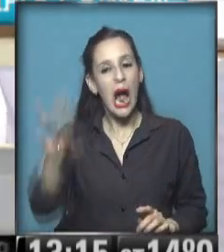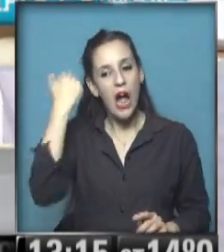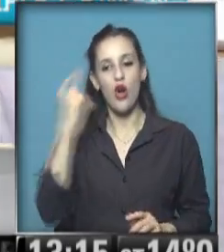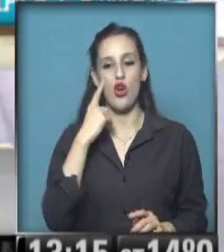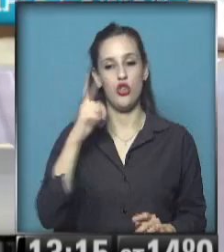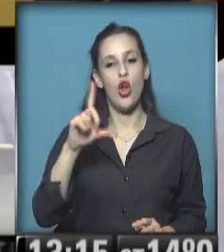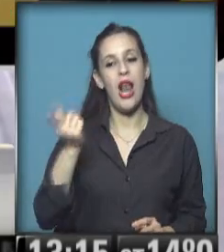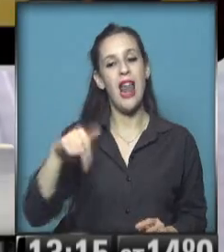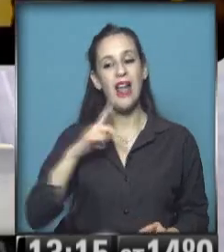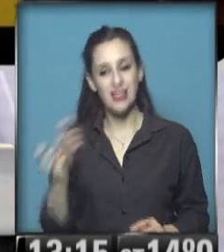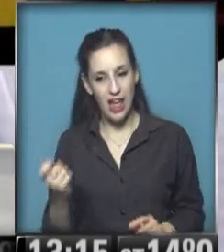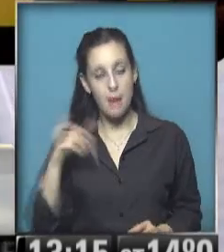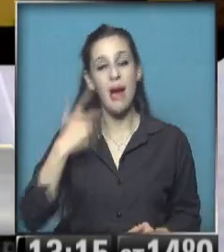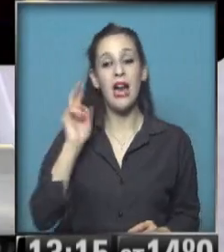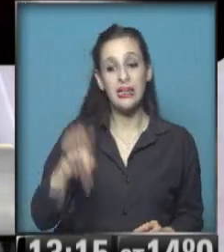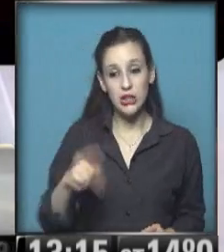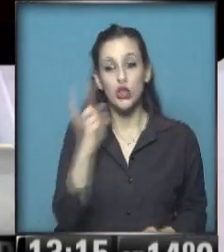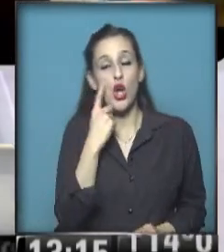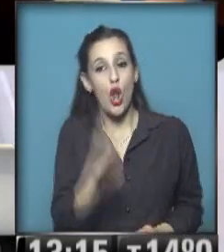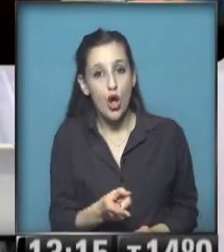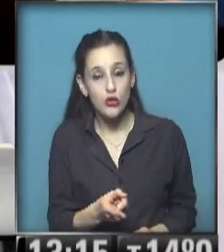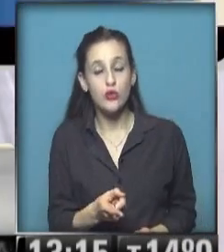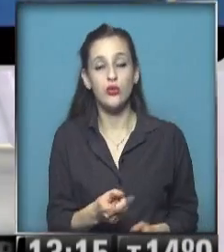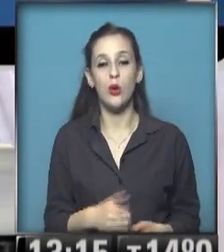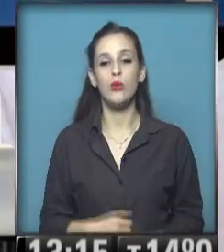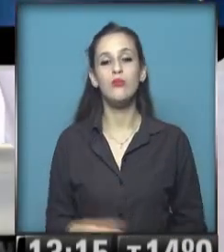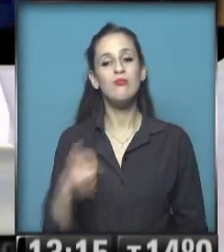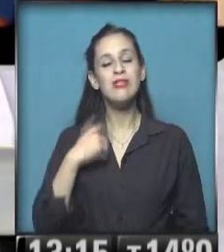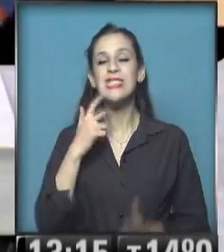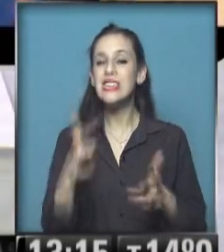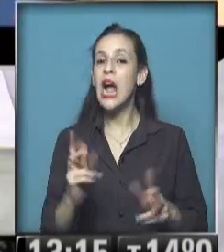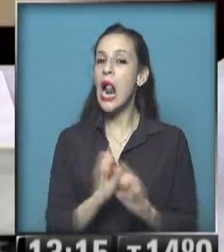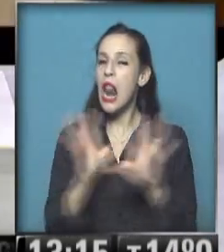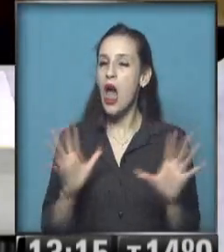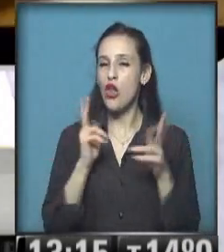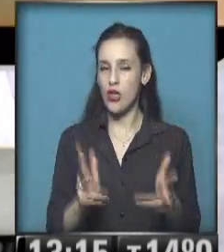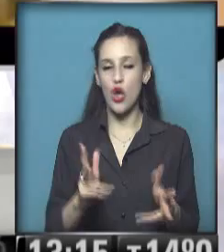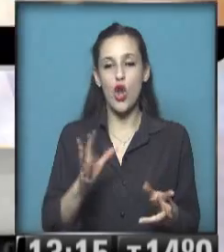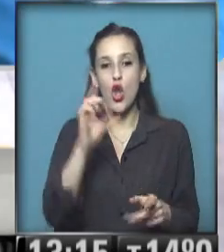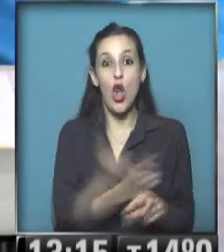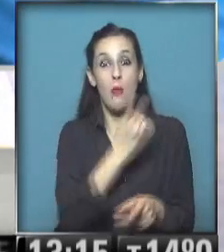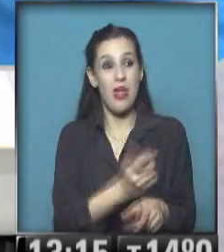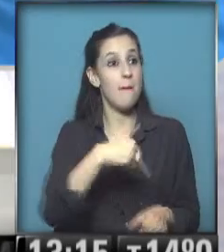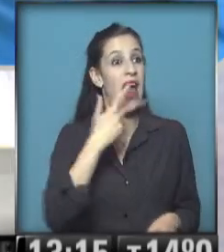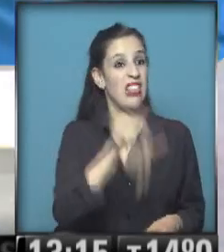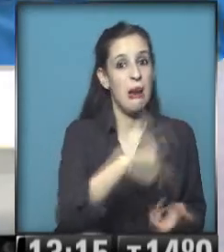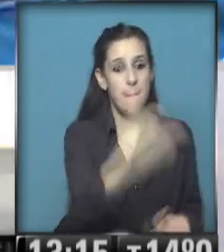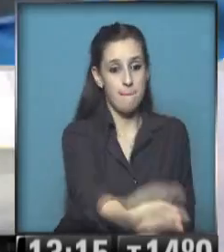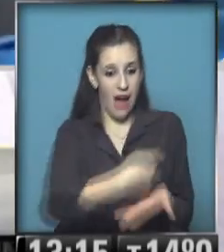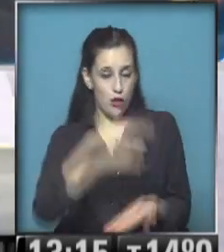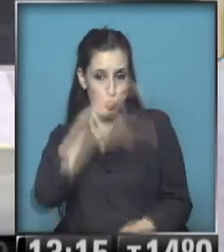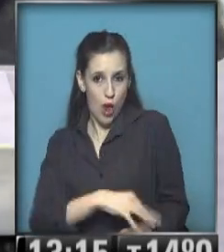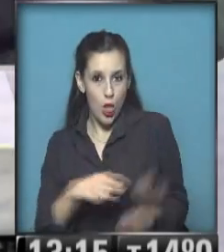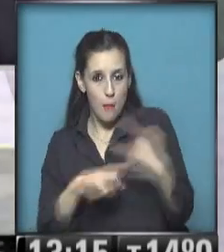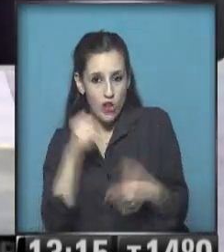la situación económica, yo tengo que subrayar que Martín Lanata nunca pudo abonar mis honorarios porque él no tenía un centavo,